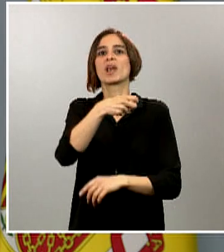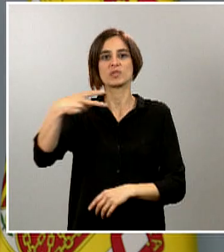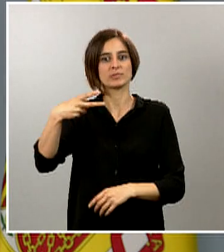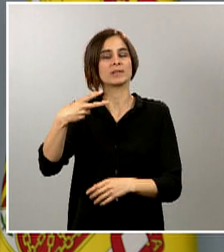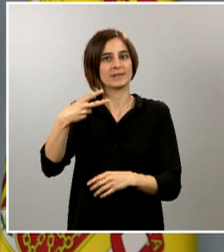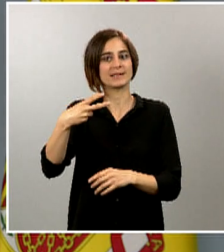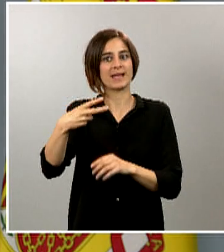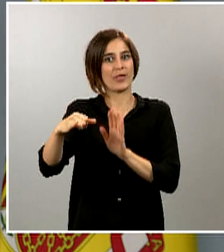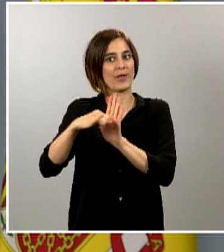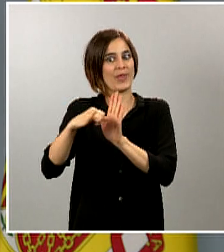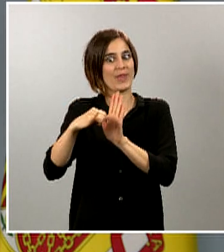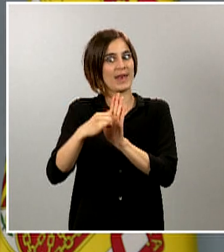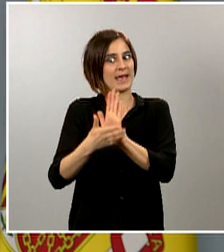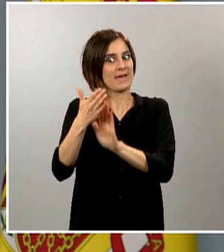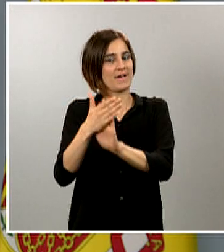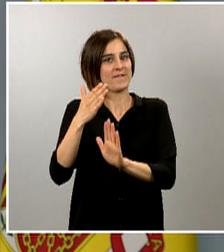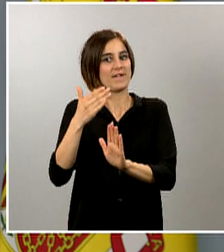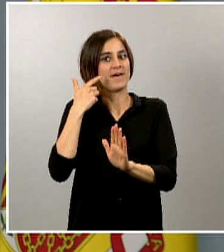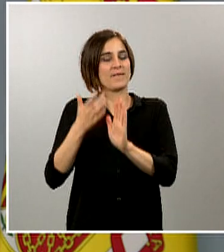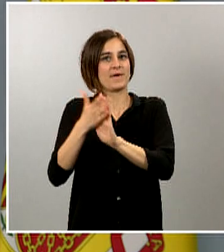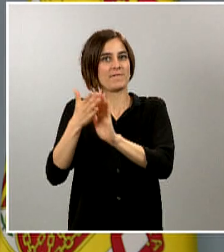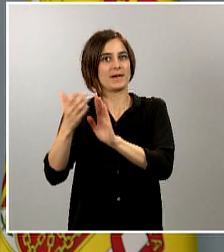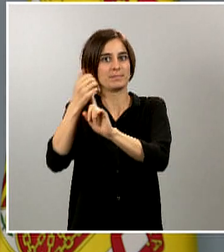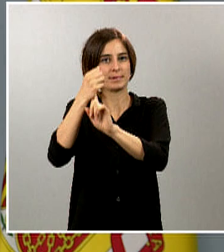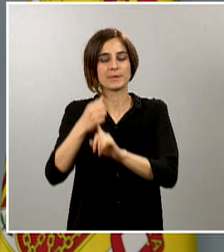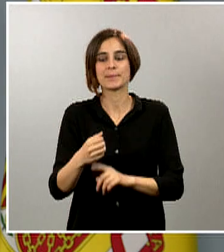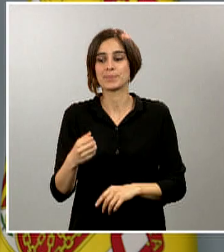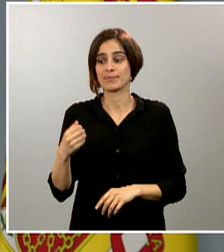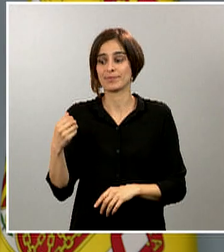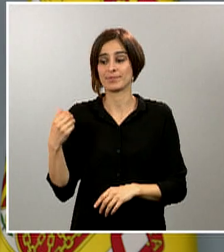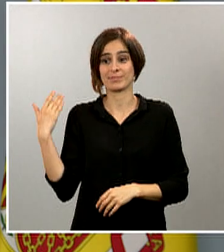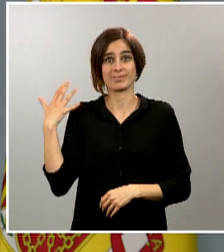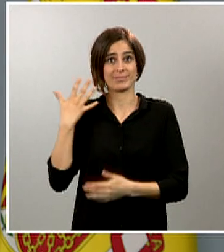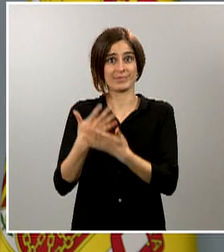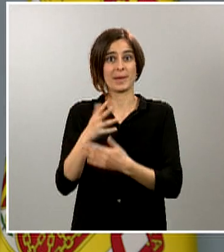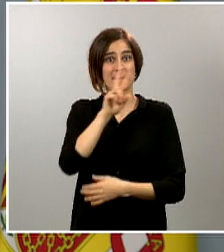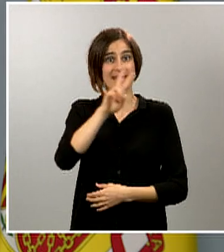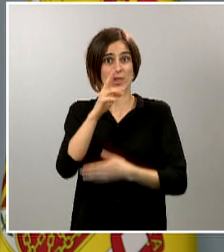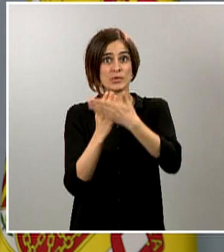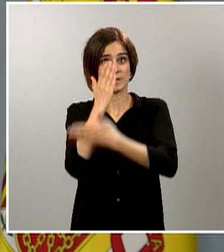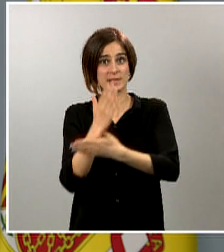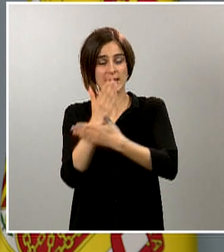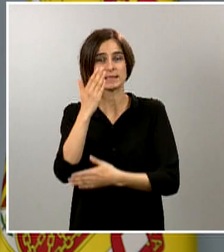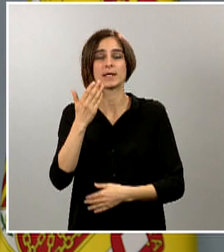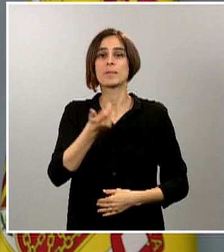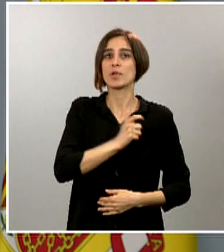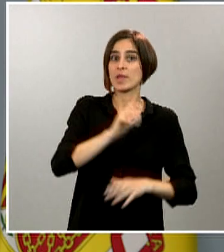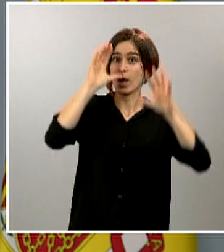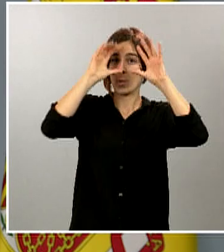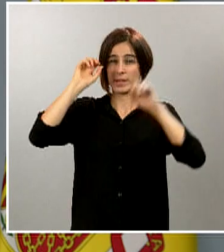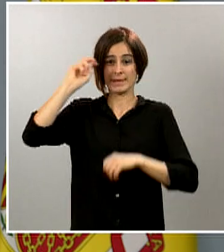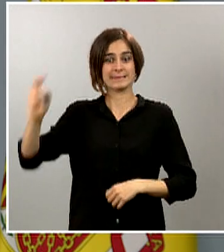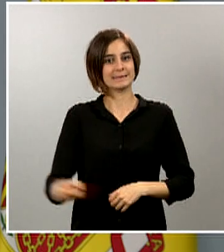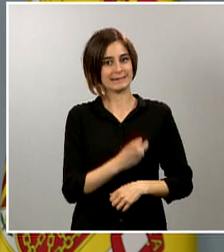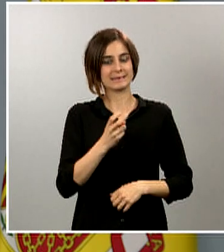nuestra visión. Durante estas 3 semanas, durante estos 22 días, nuestras fuerzas y cuerpos de seguridad, para garantizar,